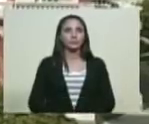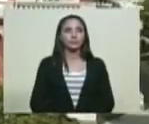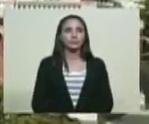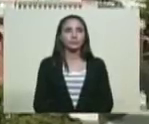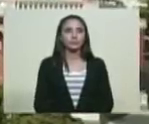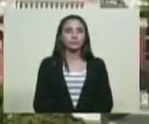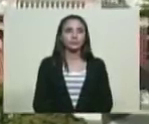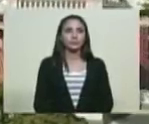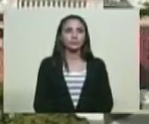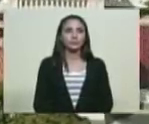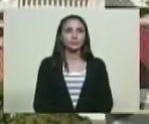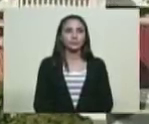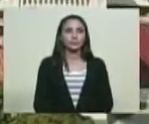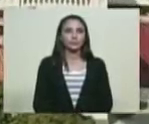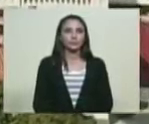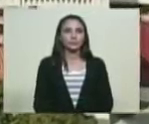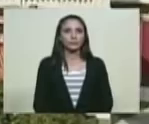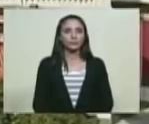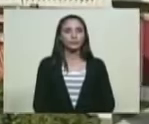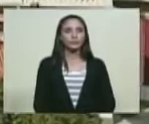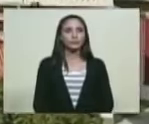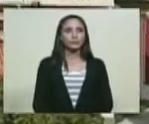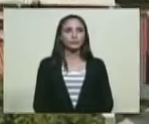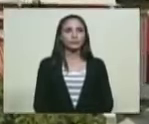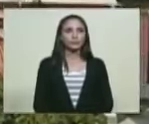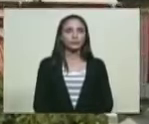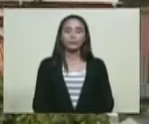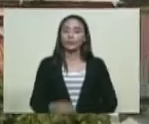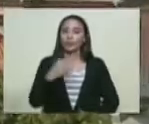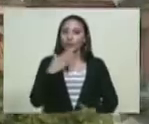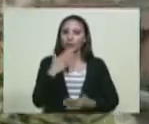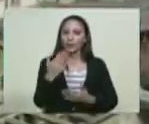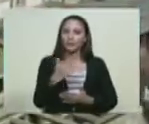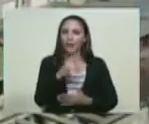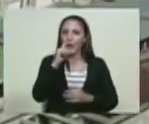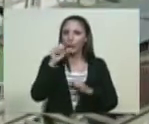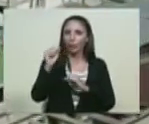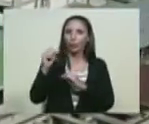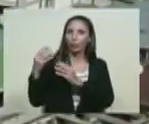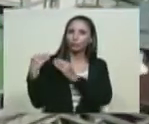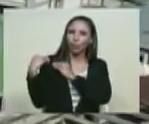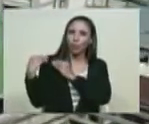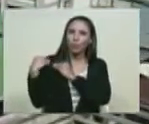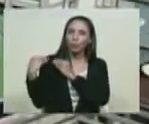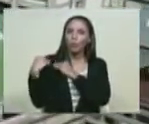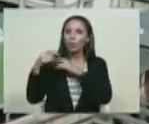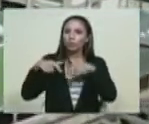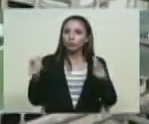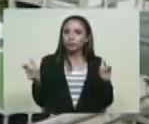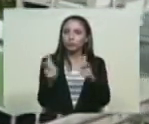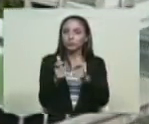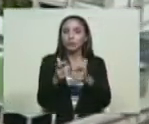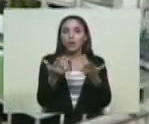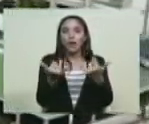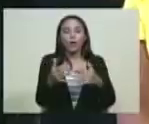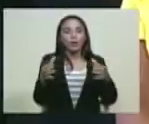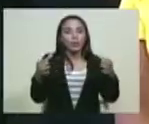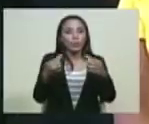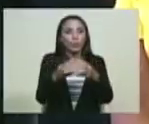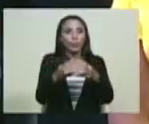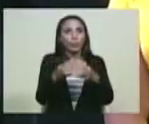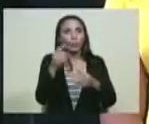Muchas gracias, ciudadano presidente, por esta convocatoria. En nombre del Poder Ciudadano que